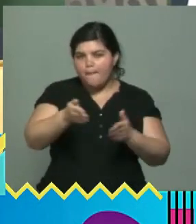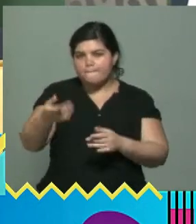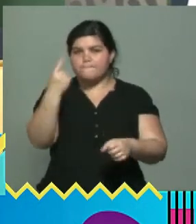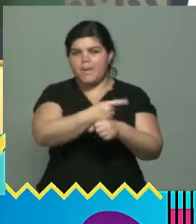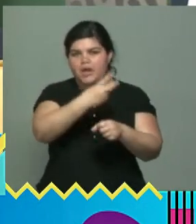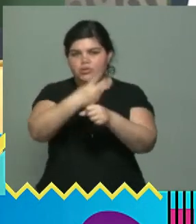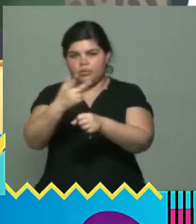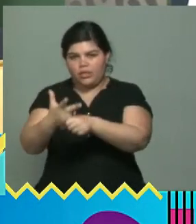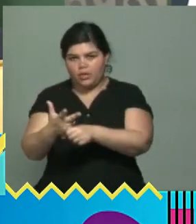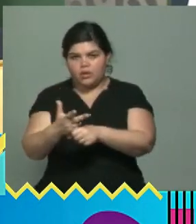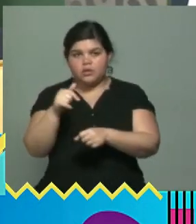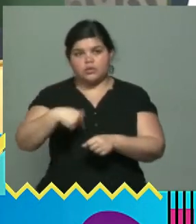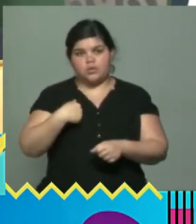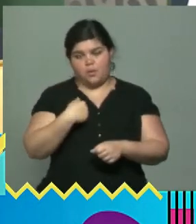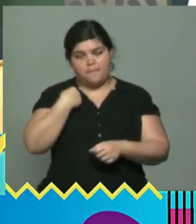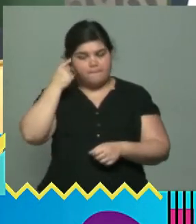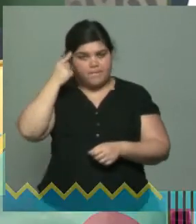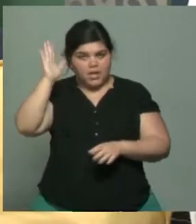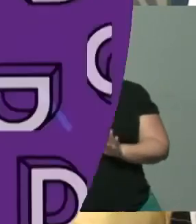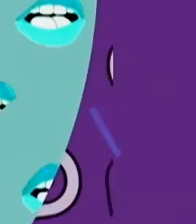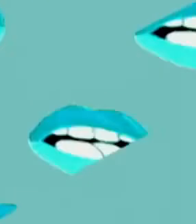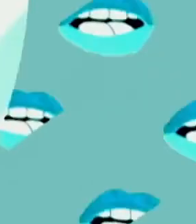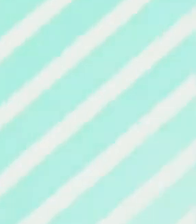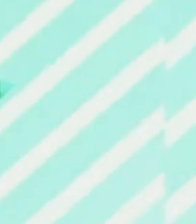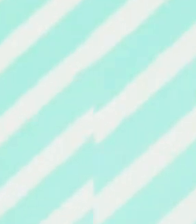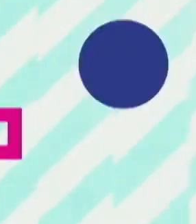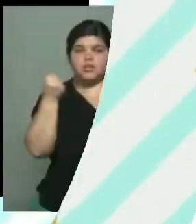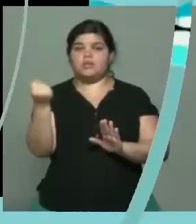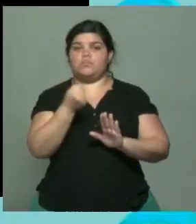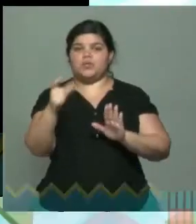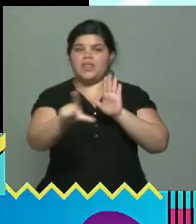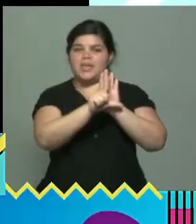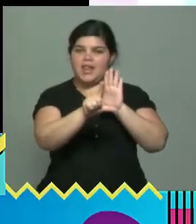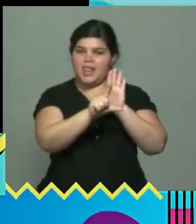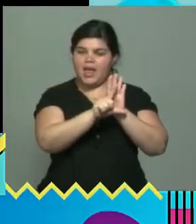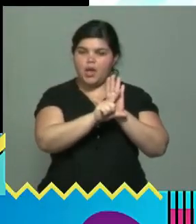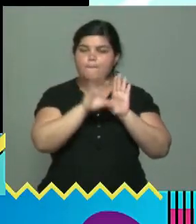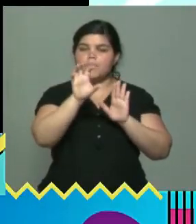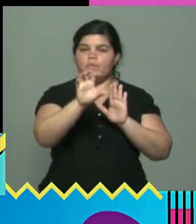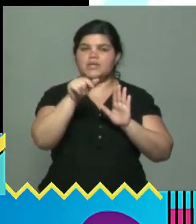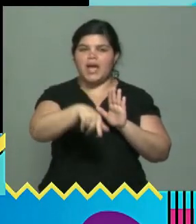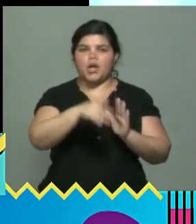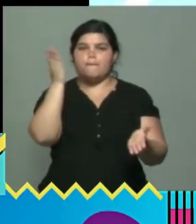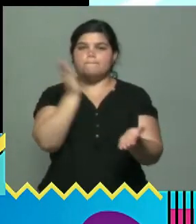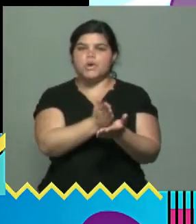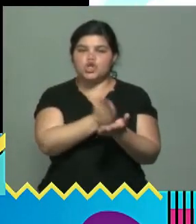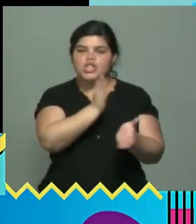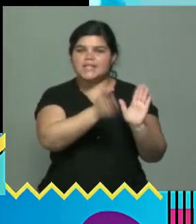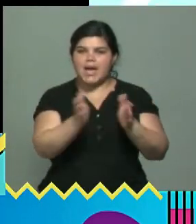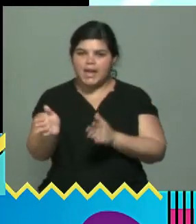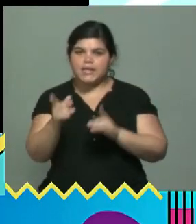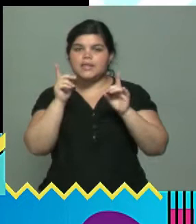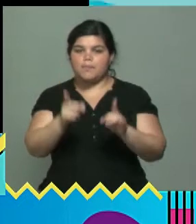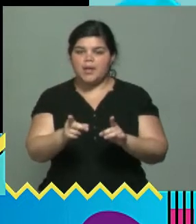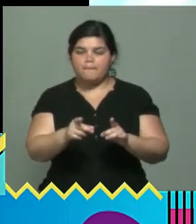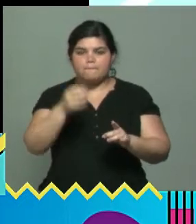Mi criterio es que hace falta una legislación especial provincial que tiene que ver con marcos procesales, con marcos particulares, con marcos de intervenciones, que